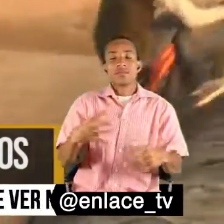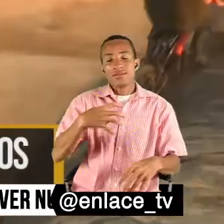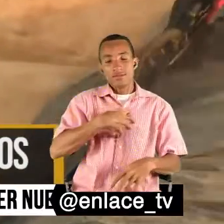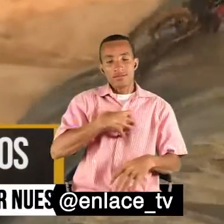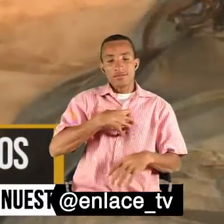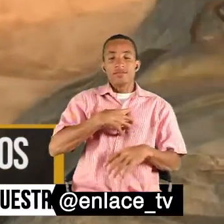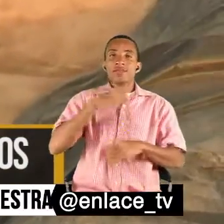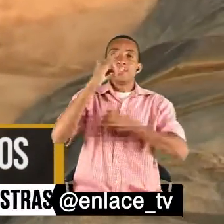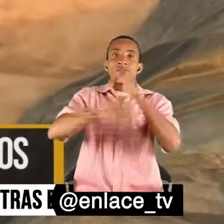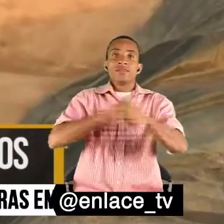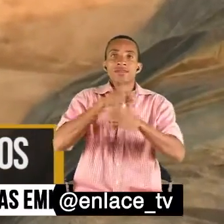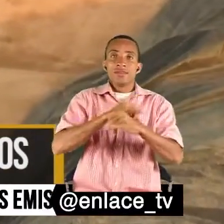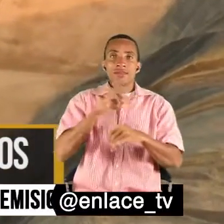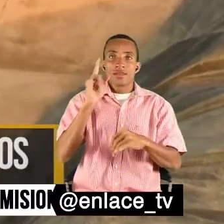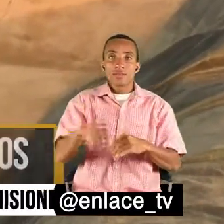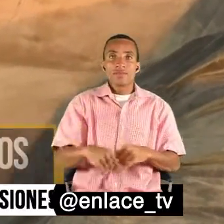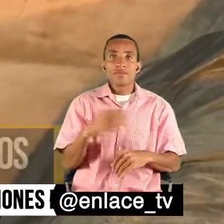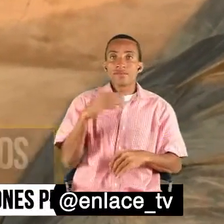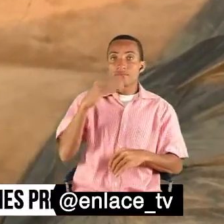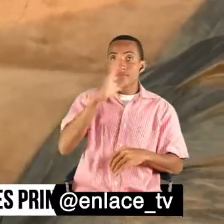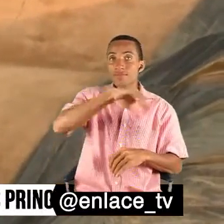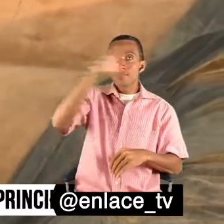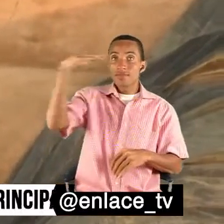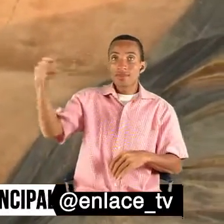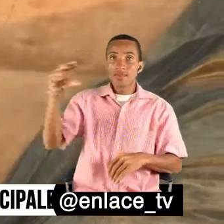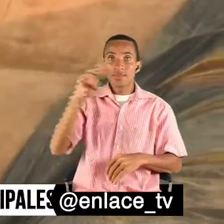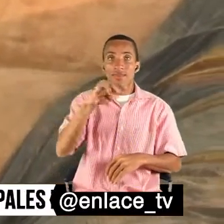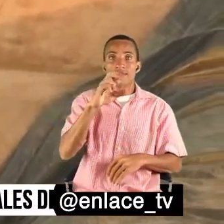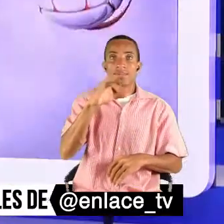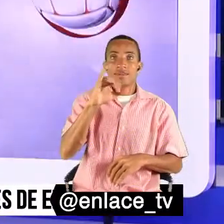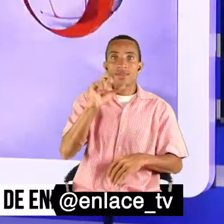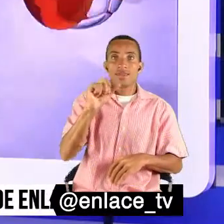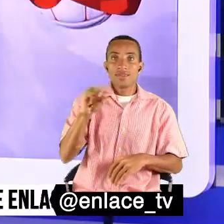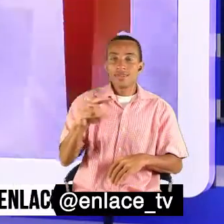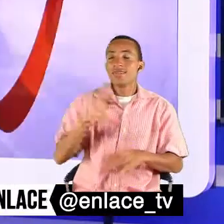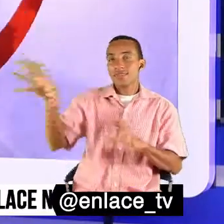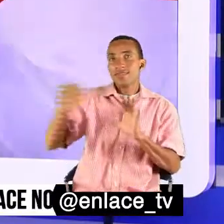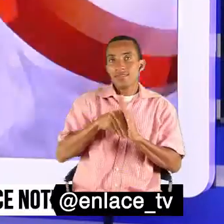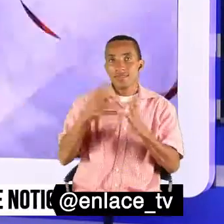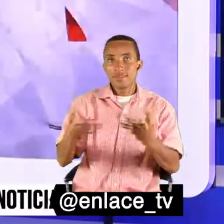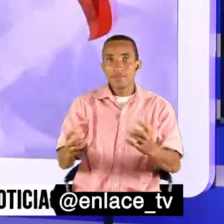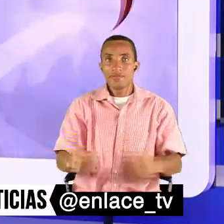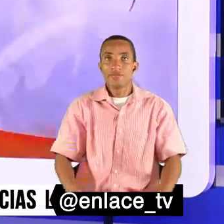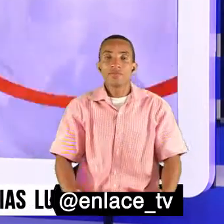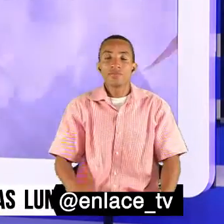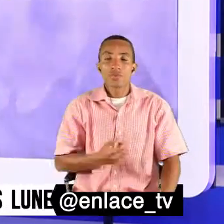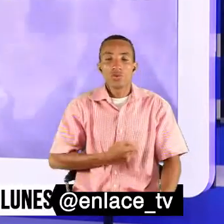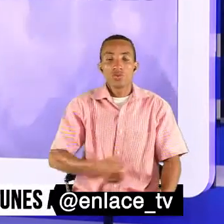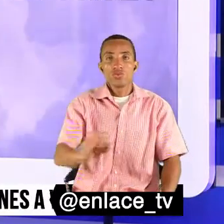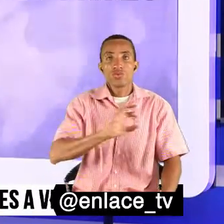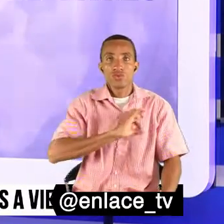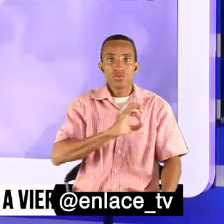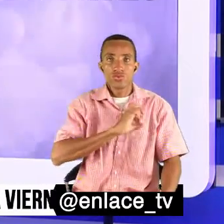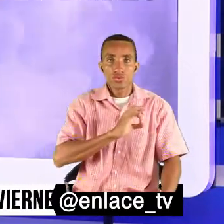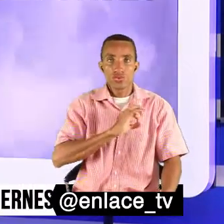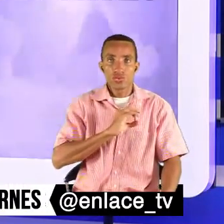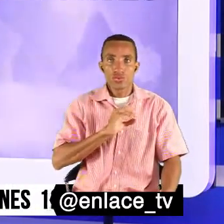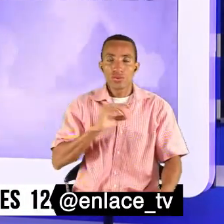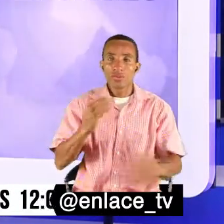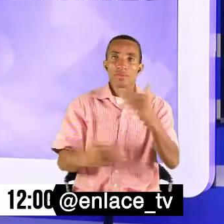como los que ha alcanzado la antioqueña Mariana Pajón. El próximo sábado se cumplirá la inauguración de los